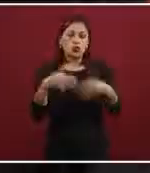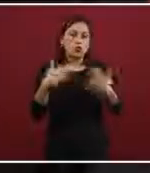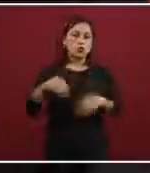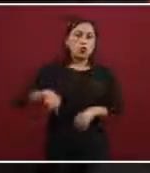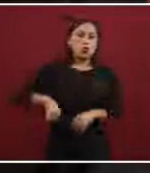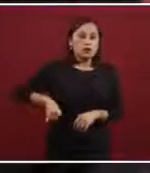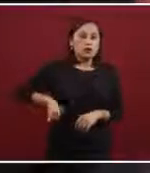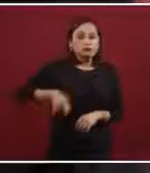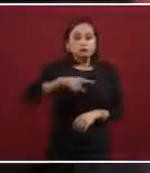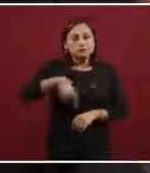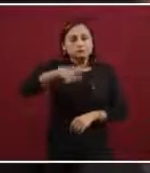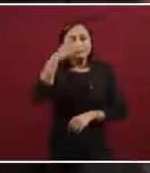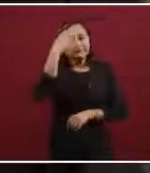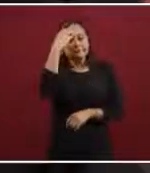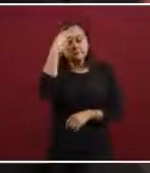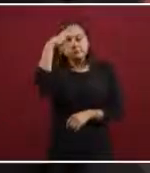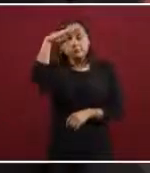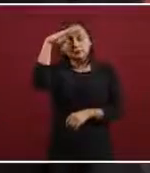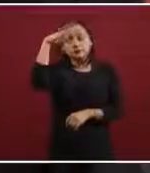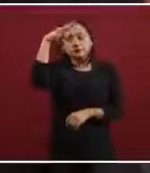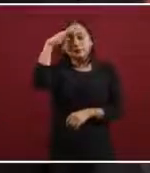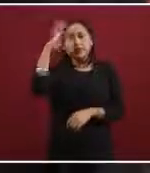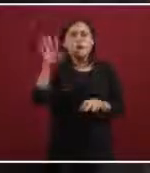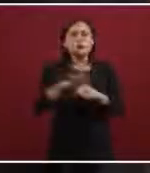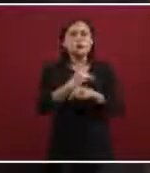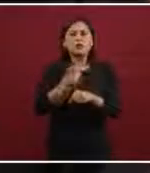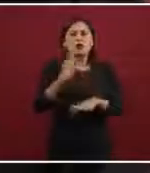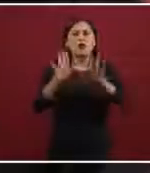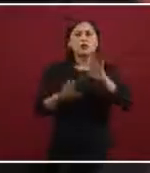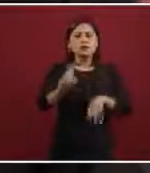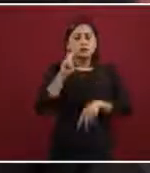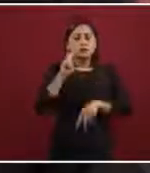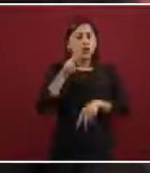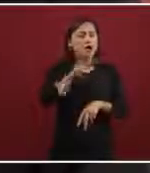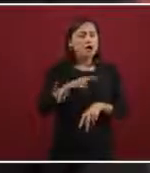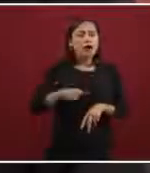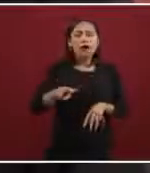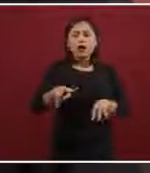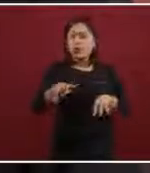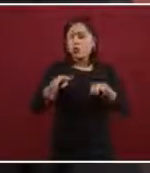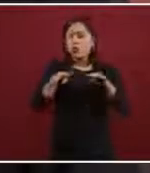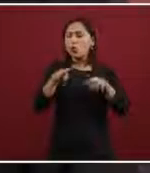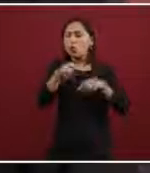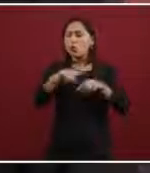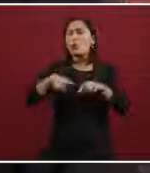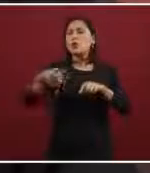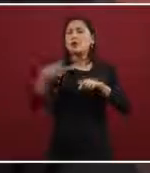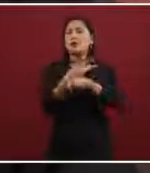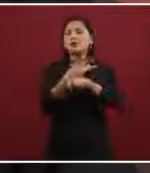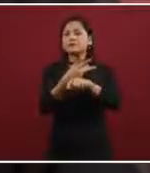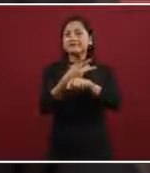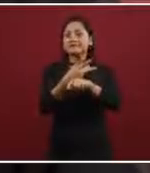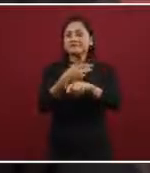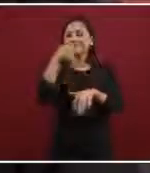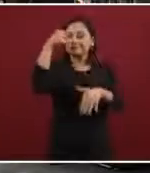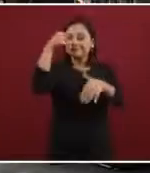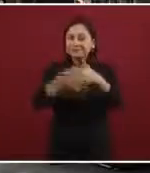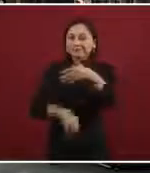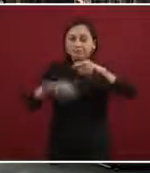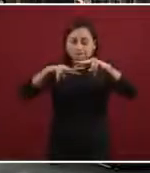nos quedamos nada más en los efectos y no analizamos las causas